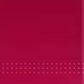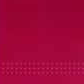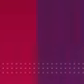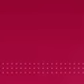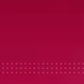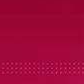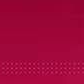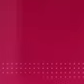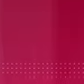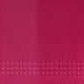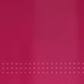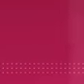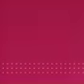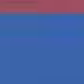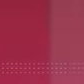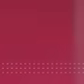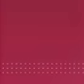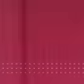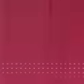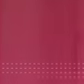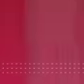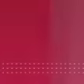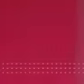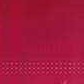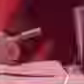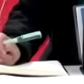Bolivisión al día llega gracias a...